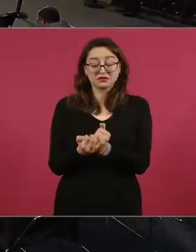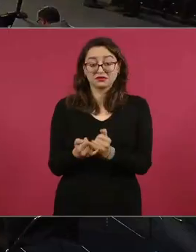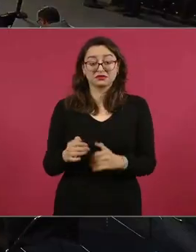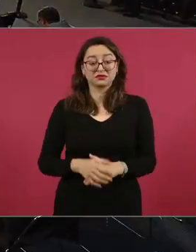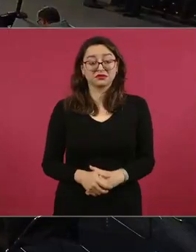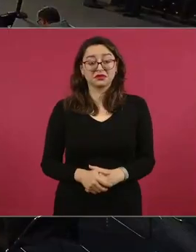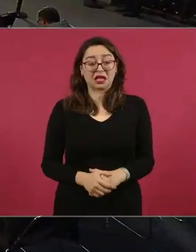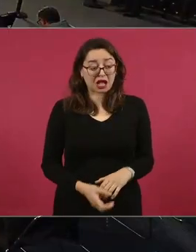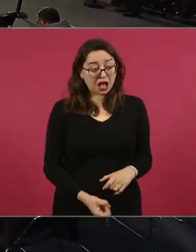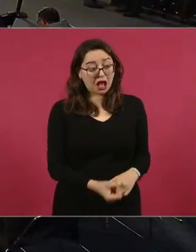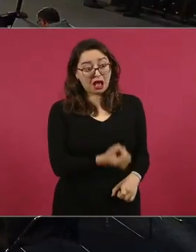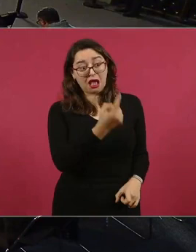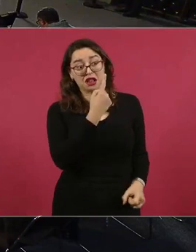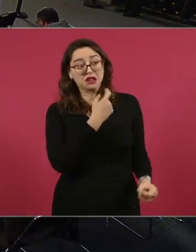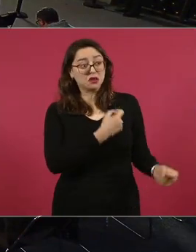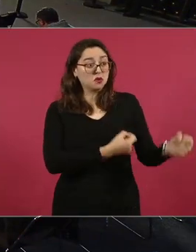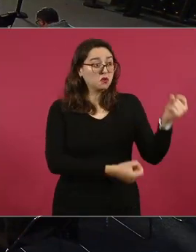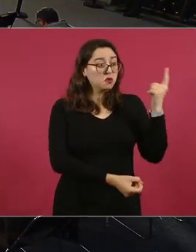honrosas excepciones.